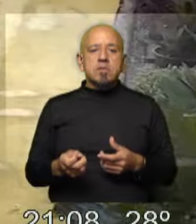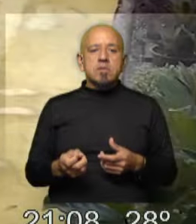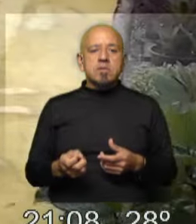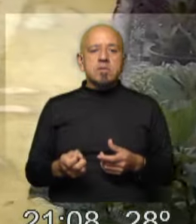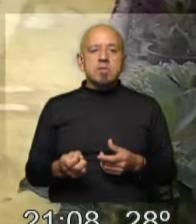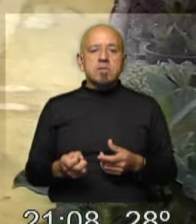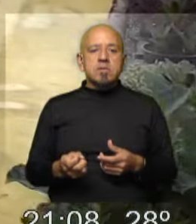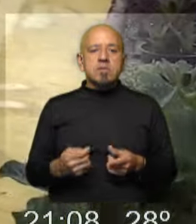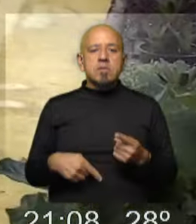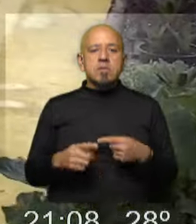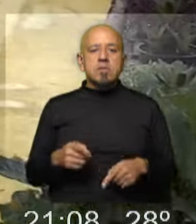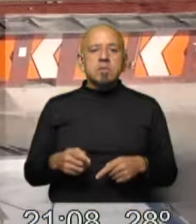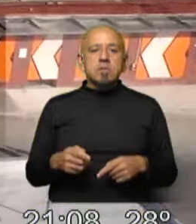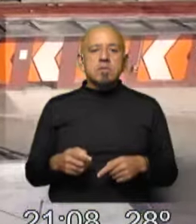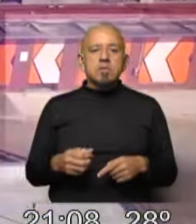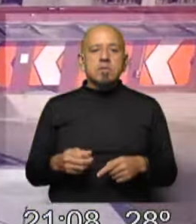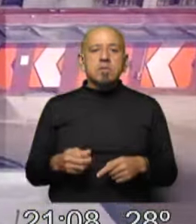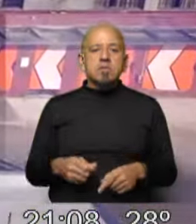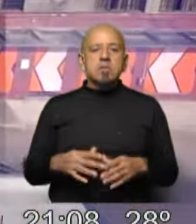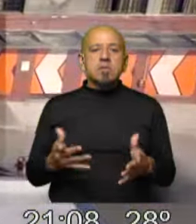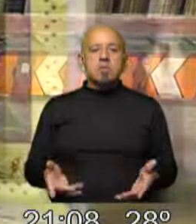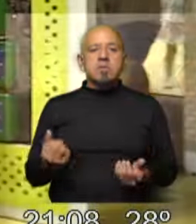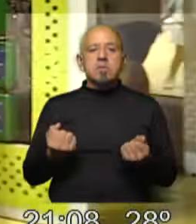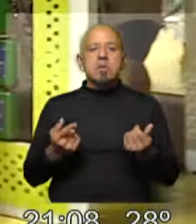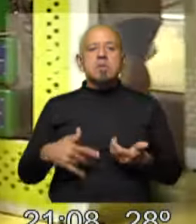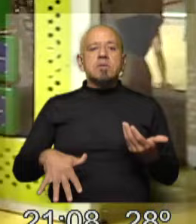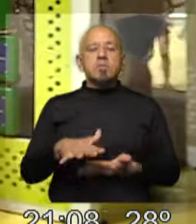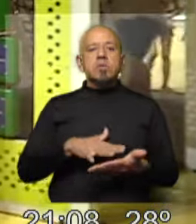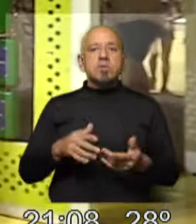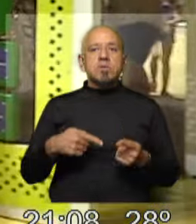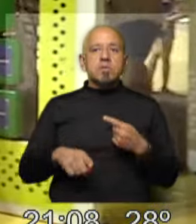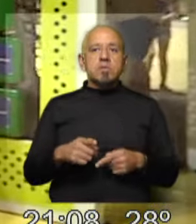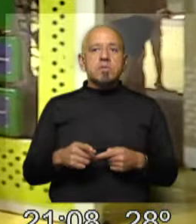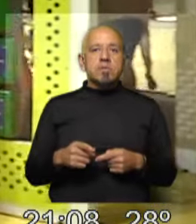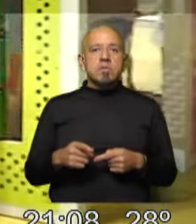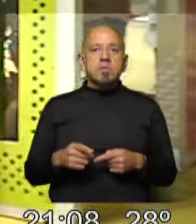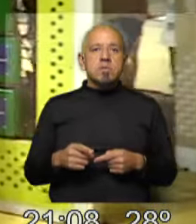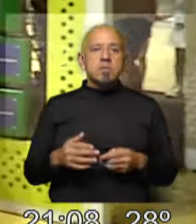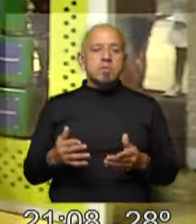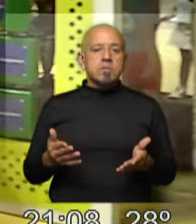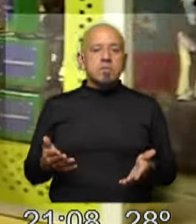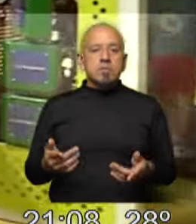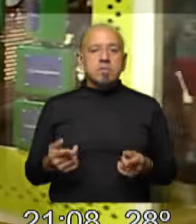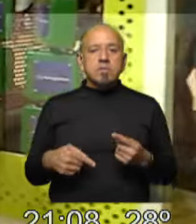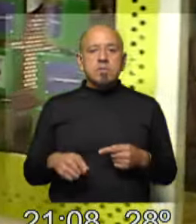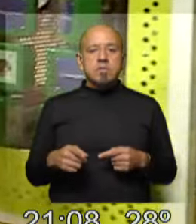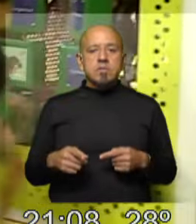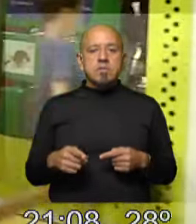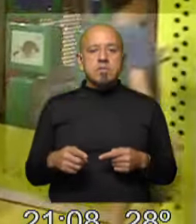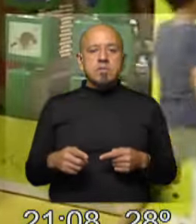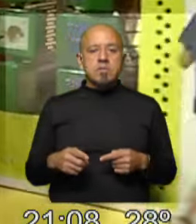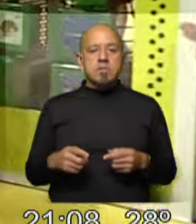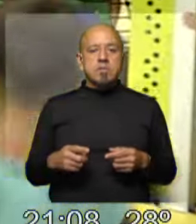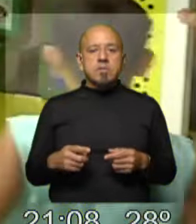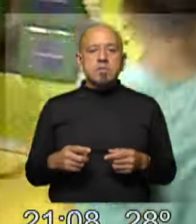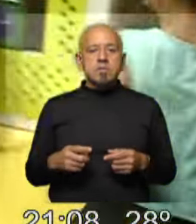eh las cosas bueno como está la economía como está la situación y bueno sí sí sí para perder